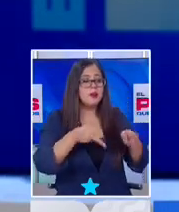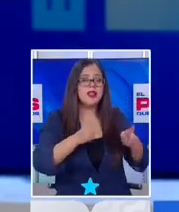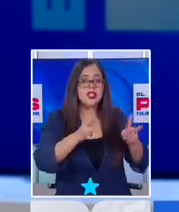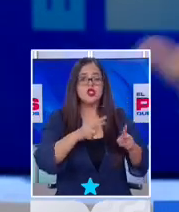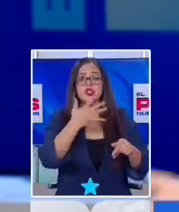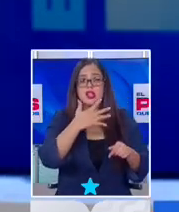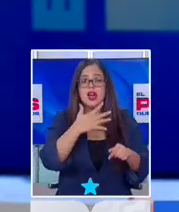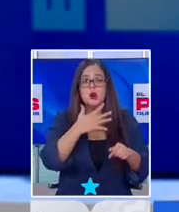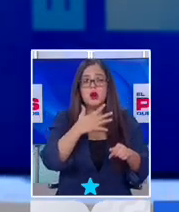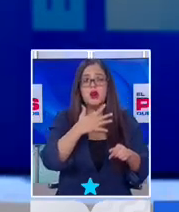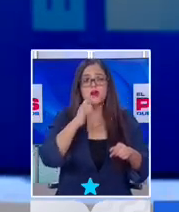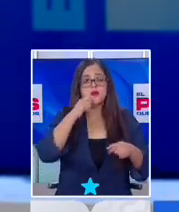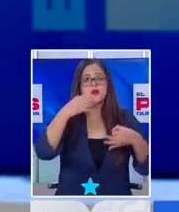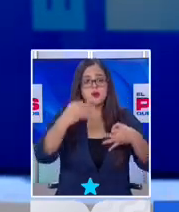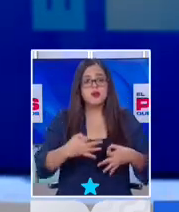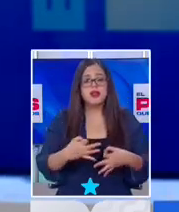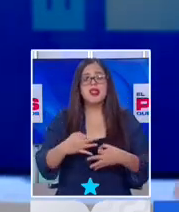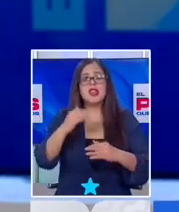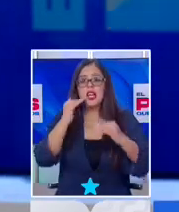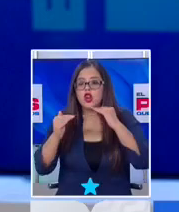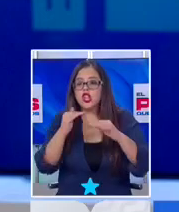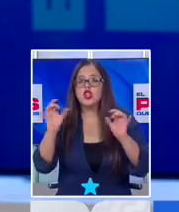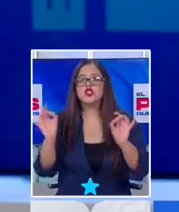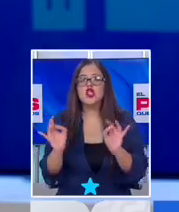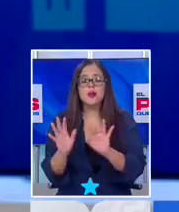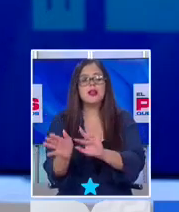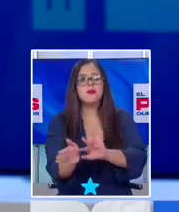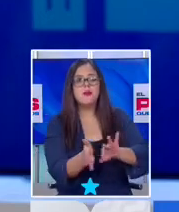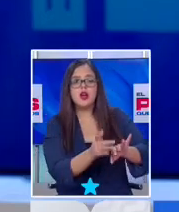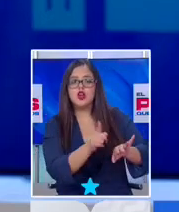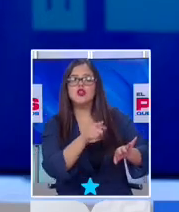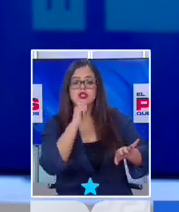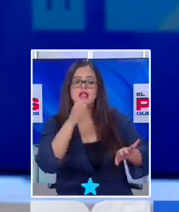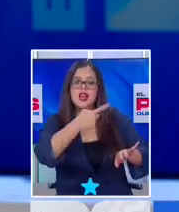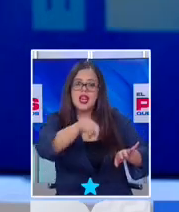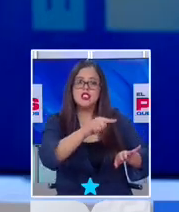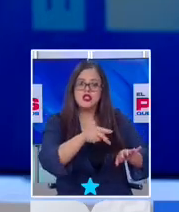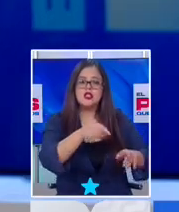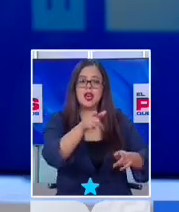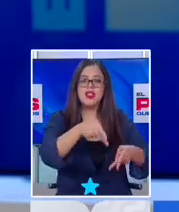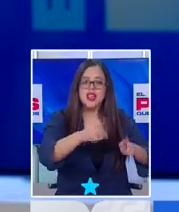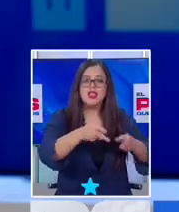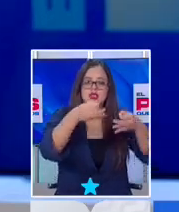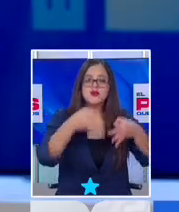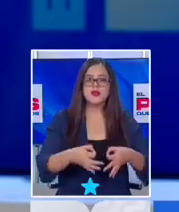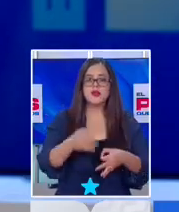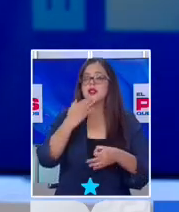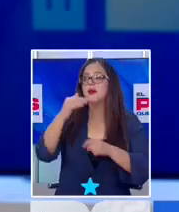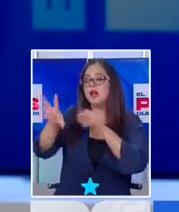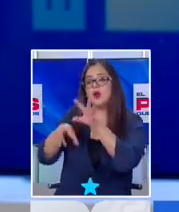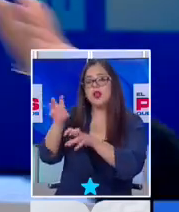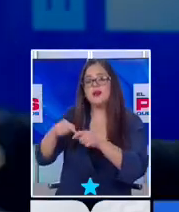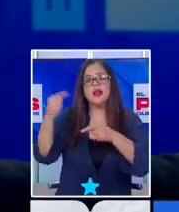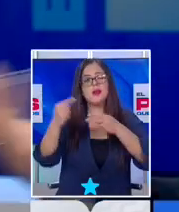que los niños ya no sean objetos sean sujetos de derecho son tantas cosas buenas que trae la nueva propuesta